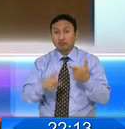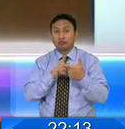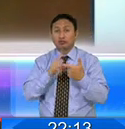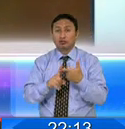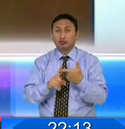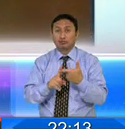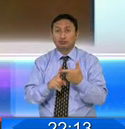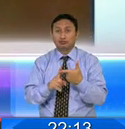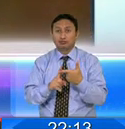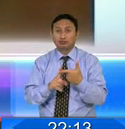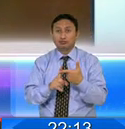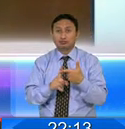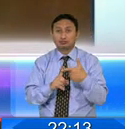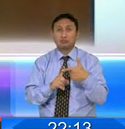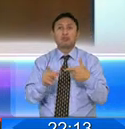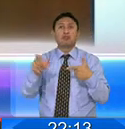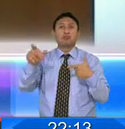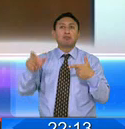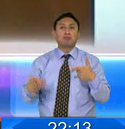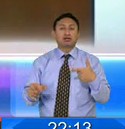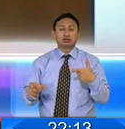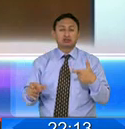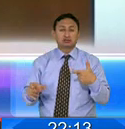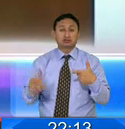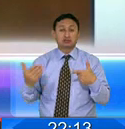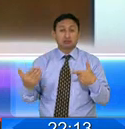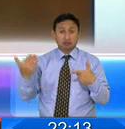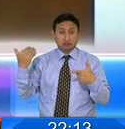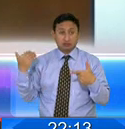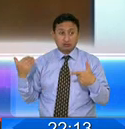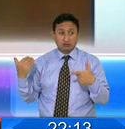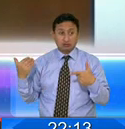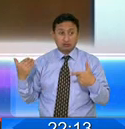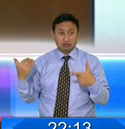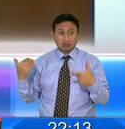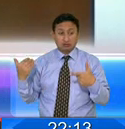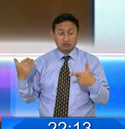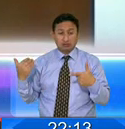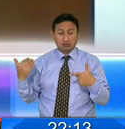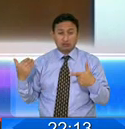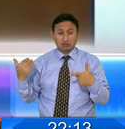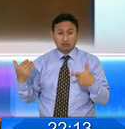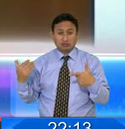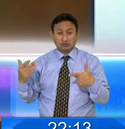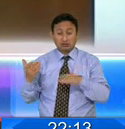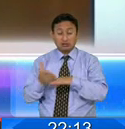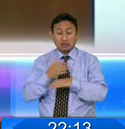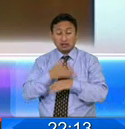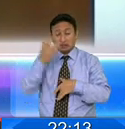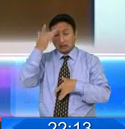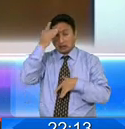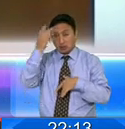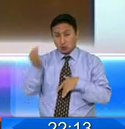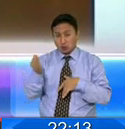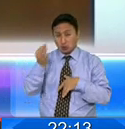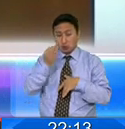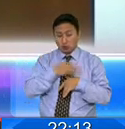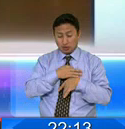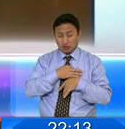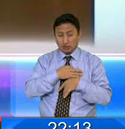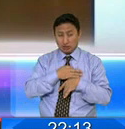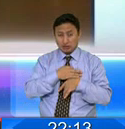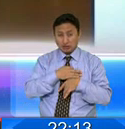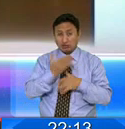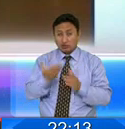que pacientes que, habiendo tenido una infección preliminar de coronavirus,